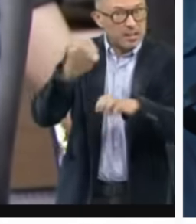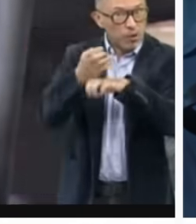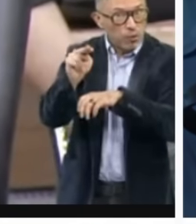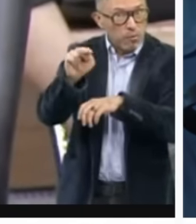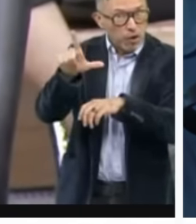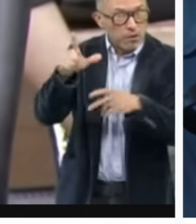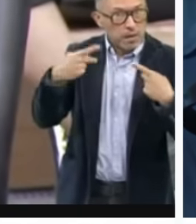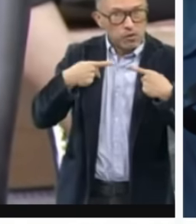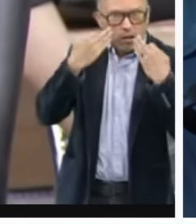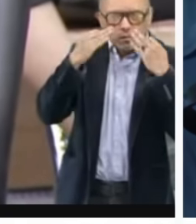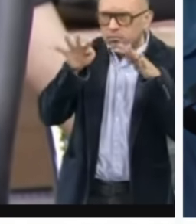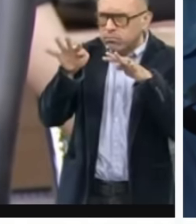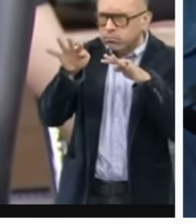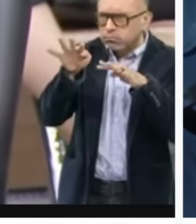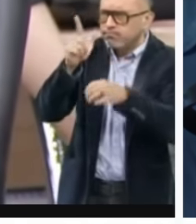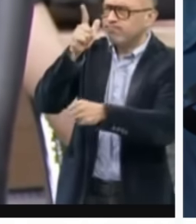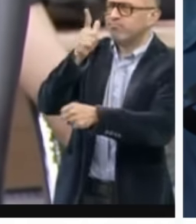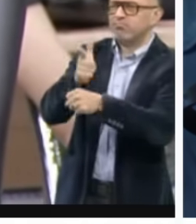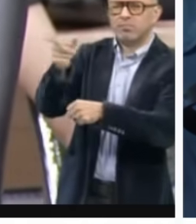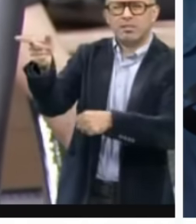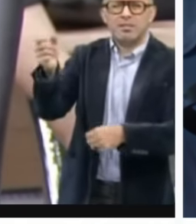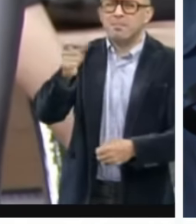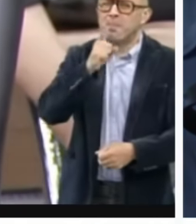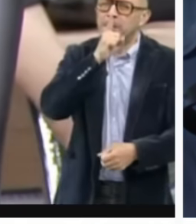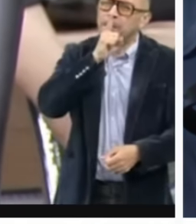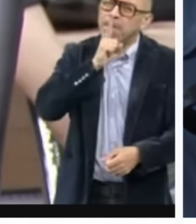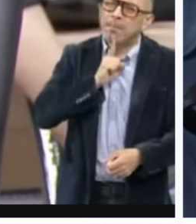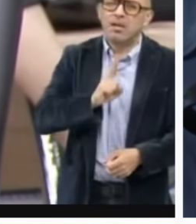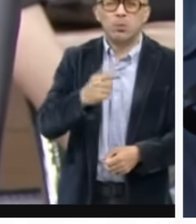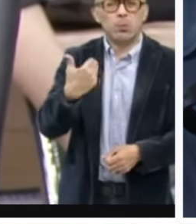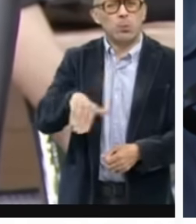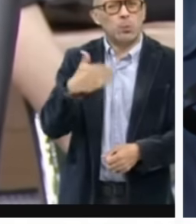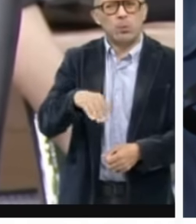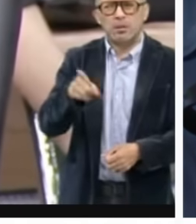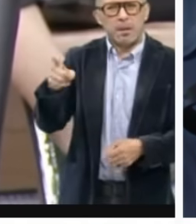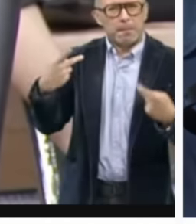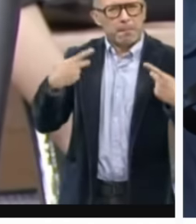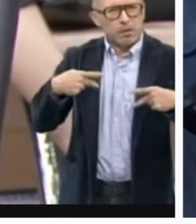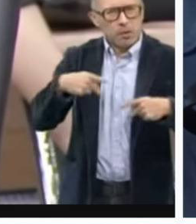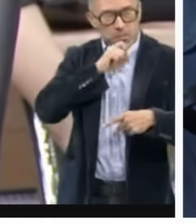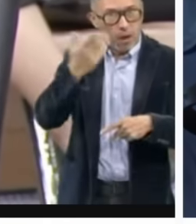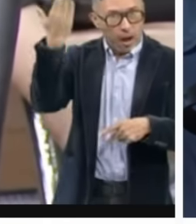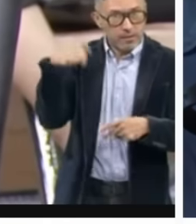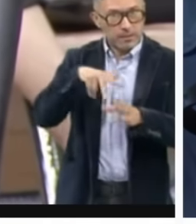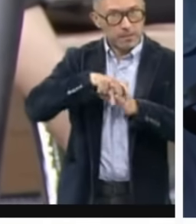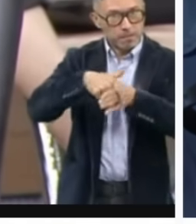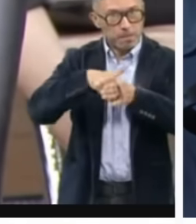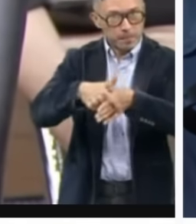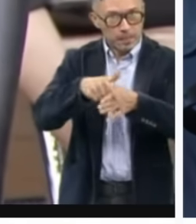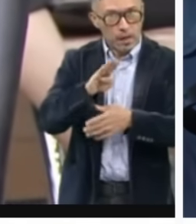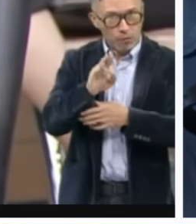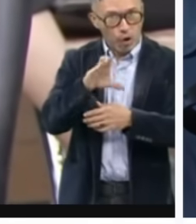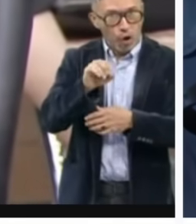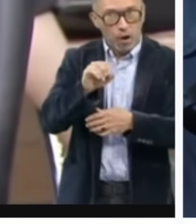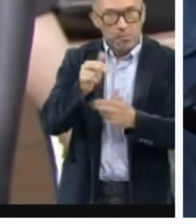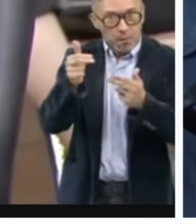mentiroso que es este personaje que aseguró que él no haría lo mismo que hizo el Bronco, dejar la